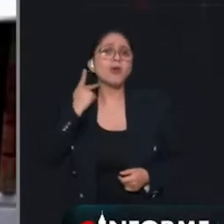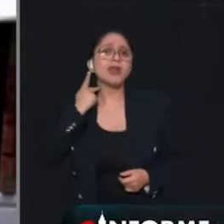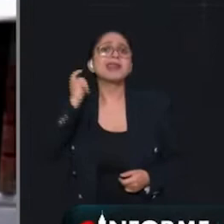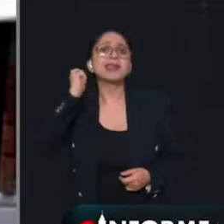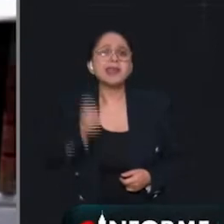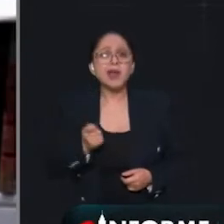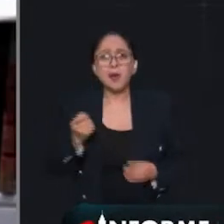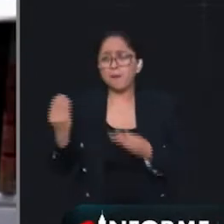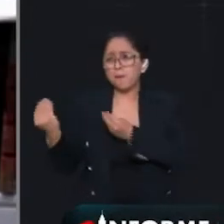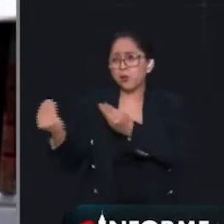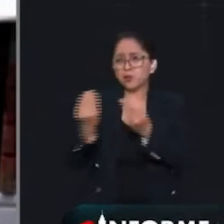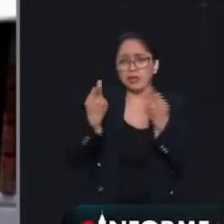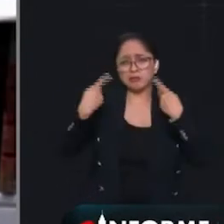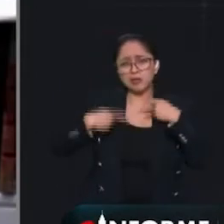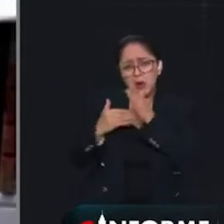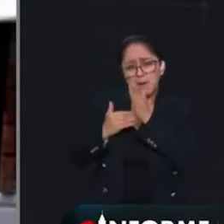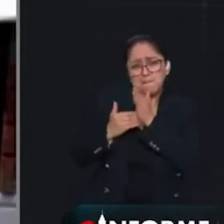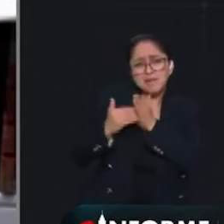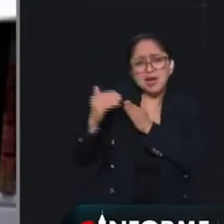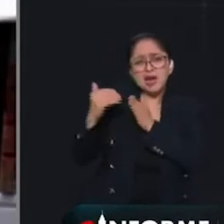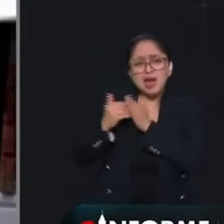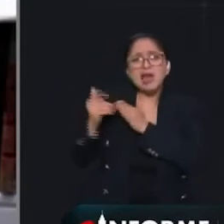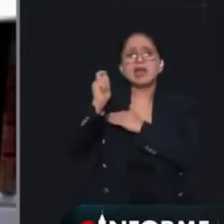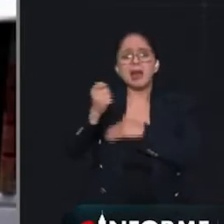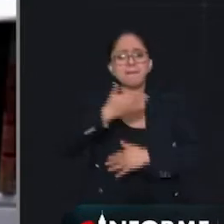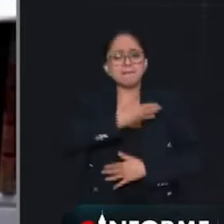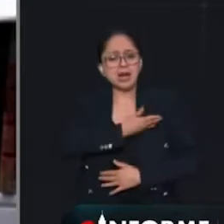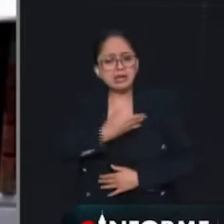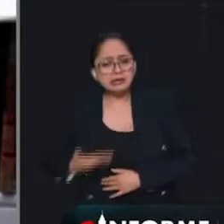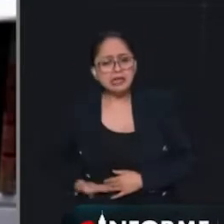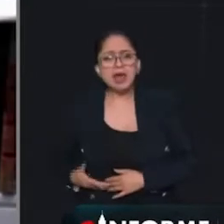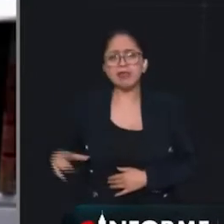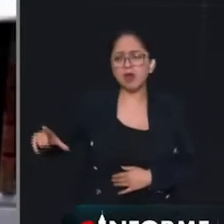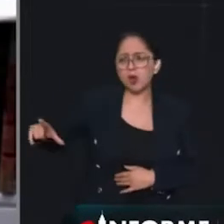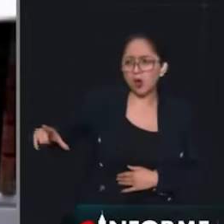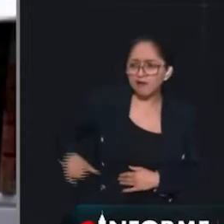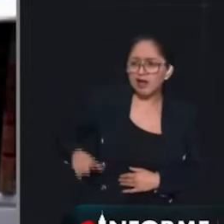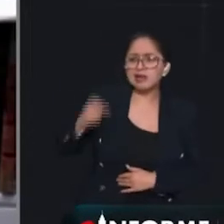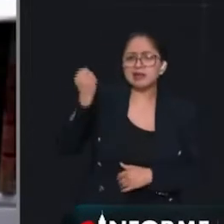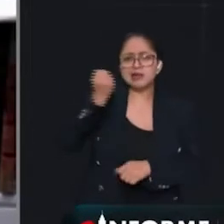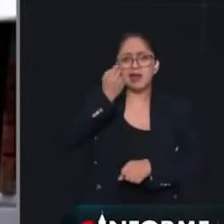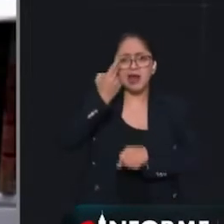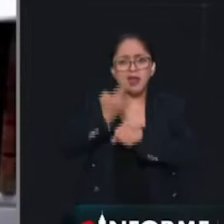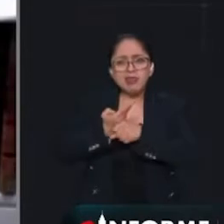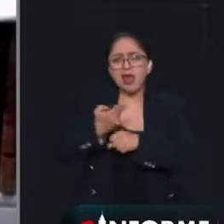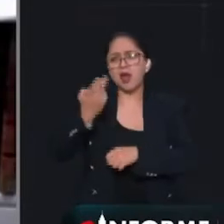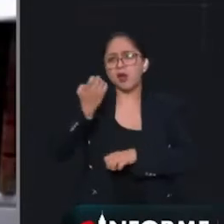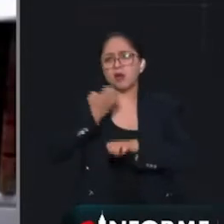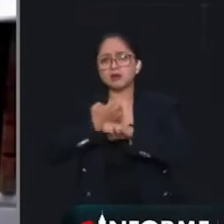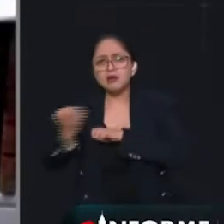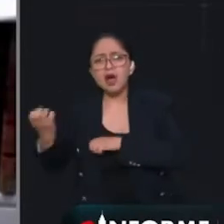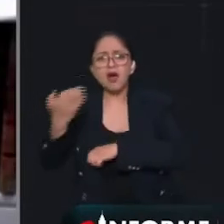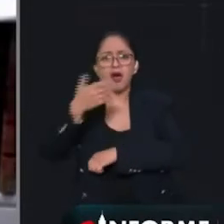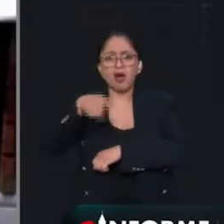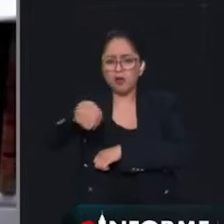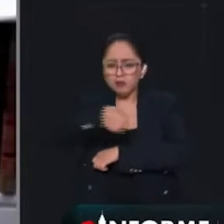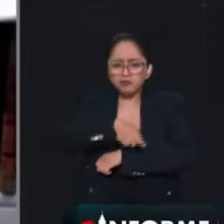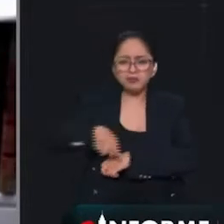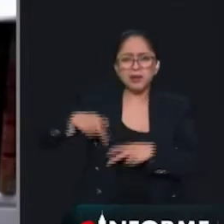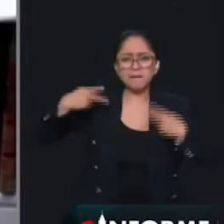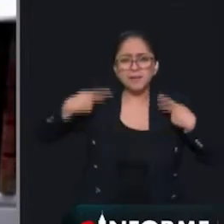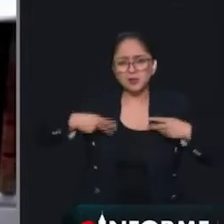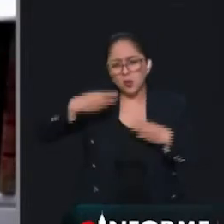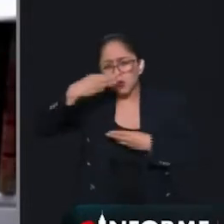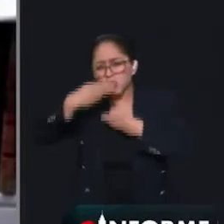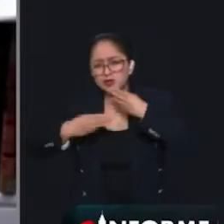de presidentes, gobernadores, secretarios de Estado o alcaldes, más sus familiares, se han hecho muy ricos desde el poder